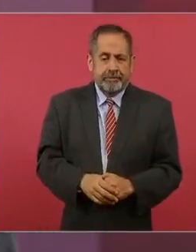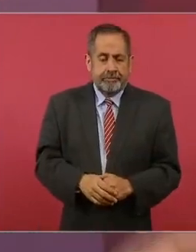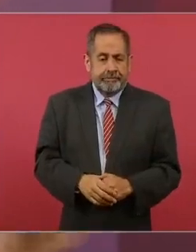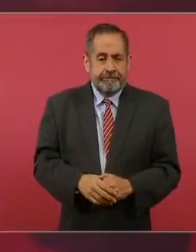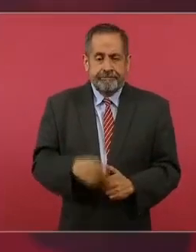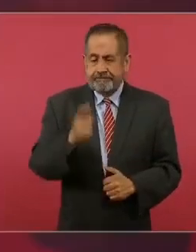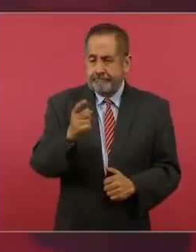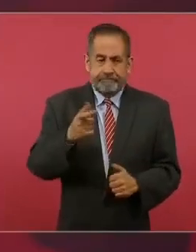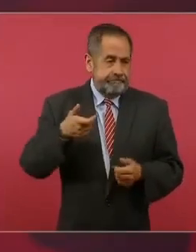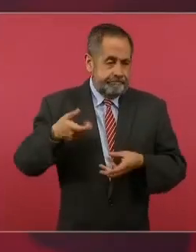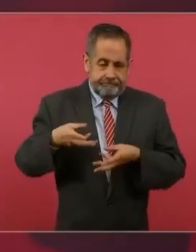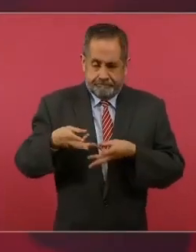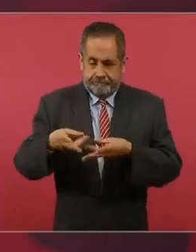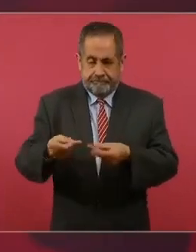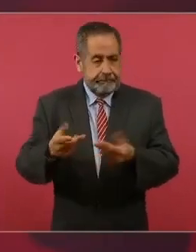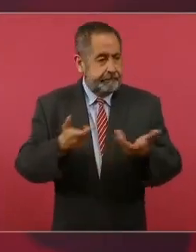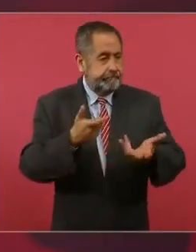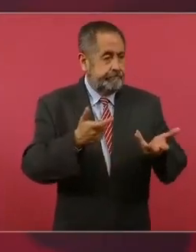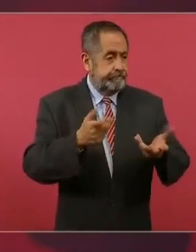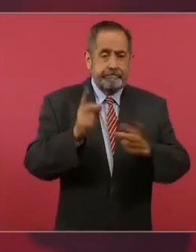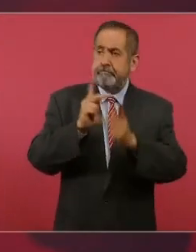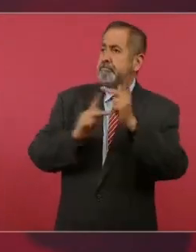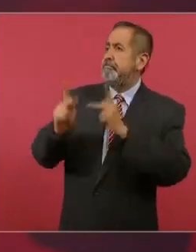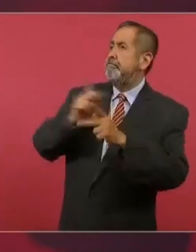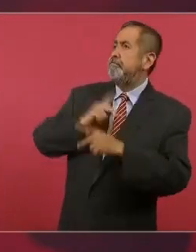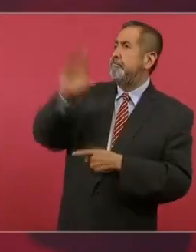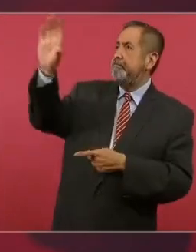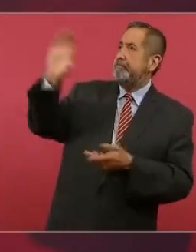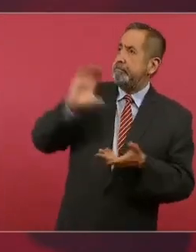Y esto llevaba al endeudamiento. ¿Por qué?